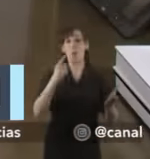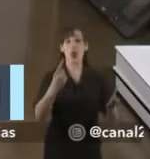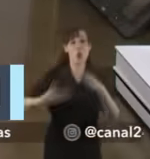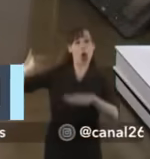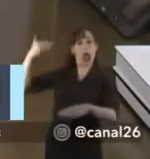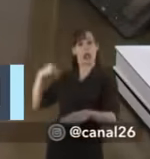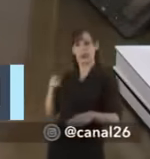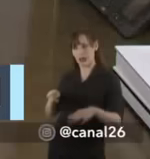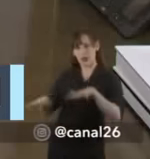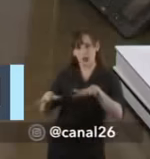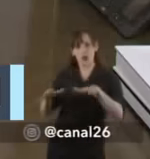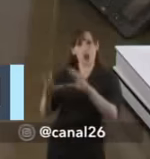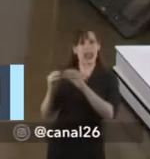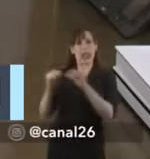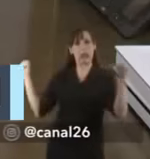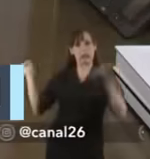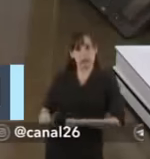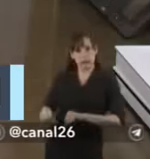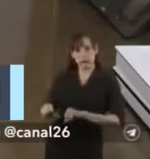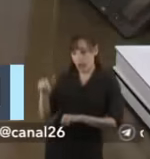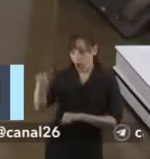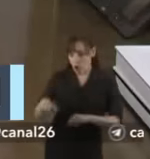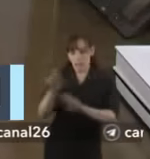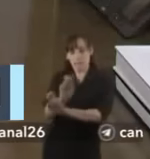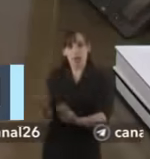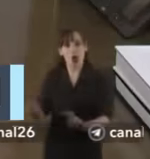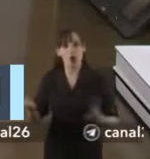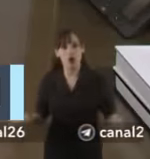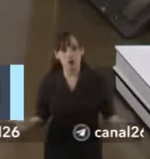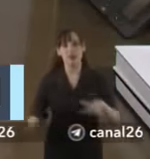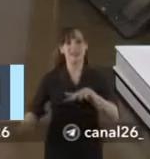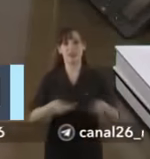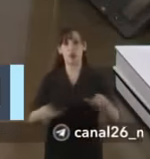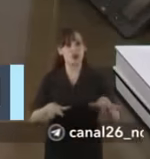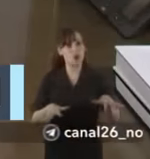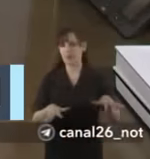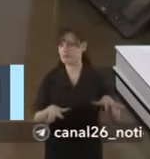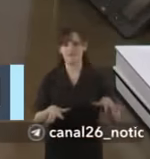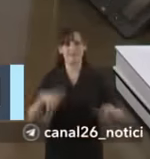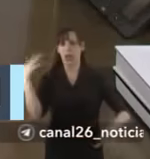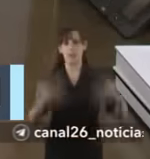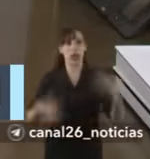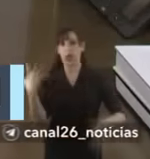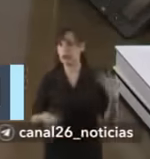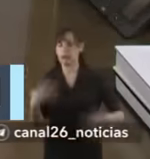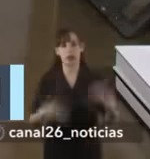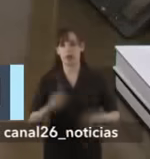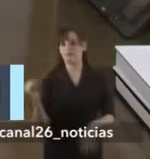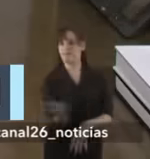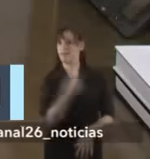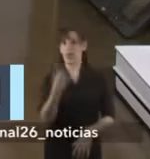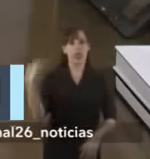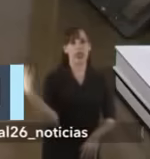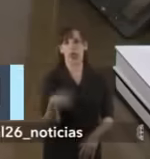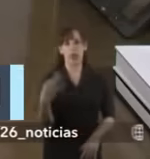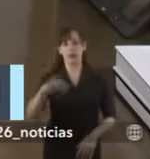nuestra historia por lo tanto estamos frente a una situación de emergencia nacional que requiere que actuemos de forma inmediata y